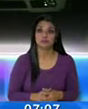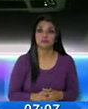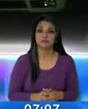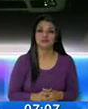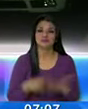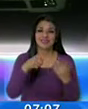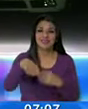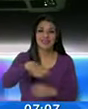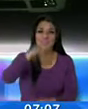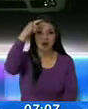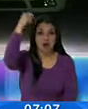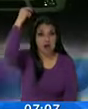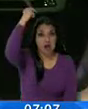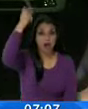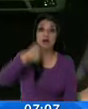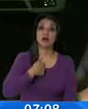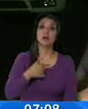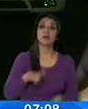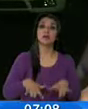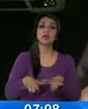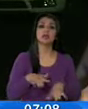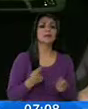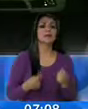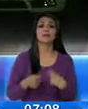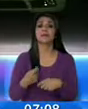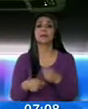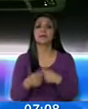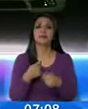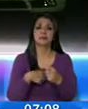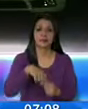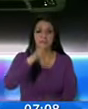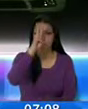ambulantes, se subían a los buses interprovinciales,